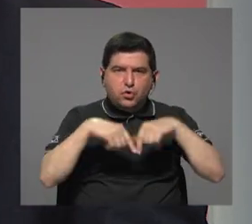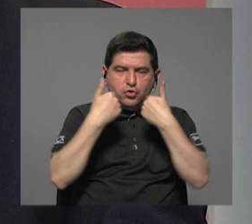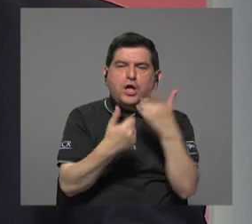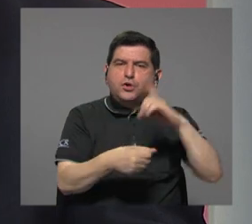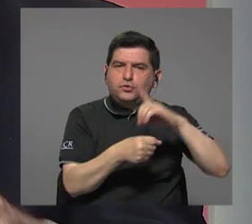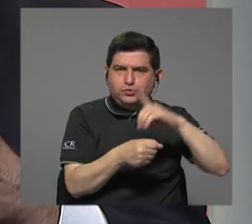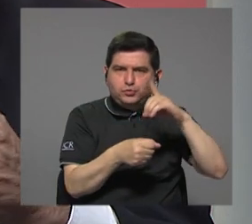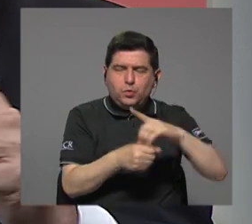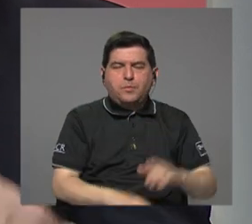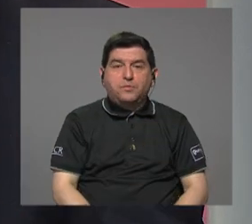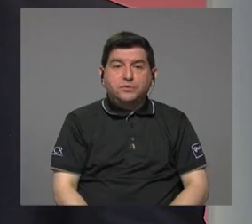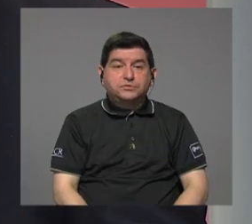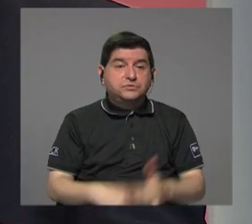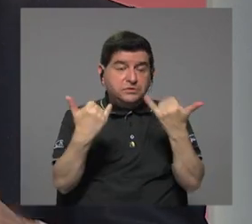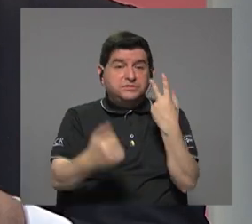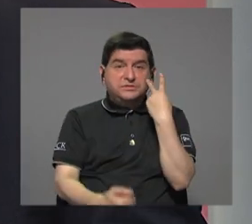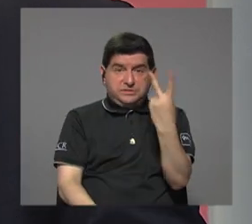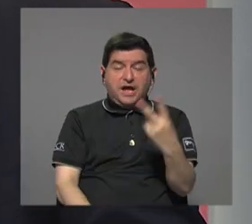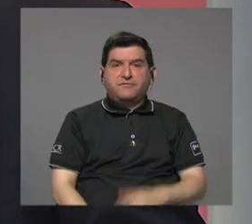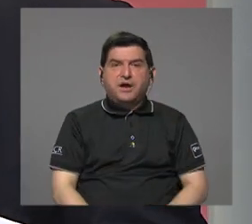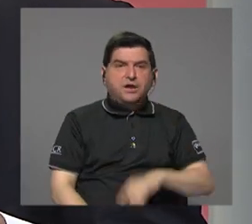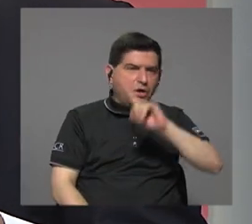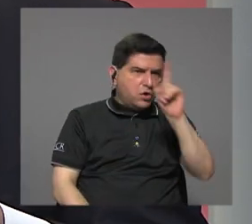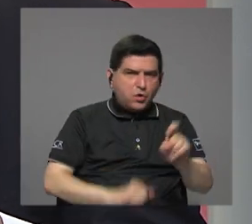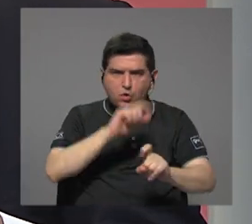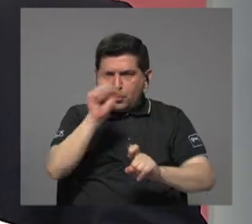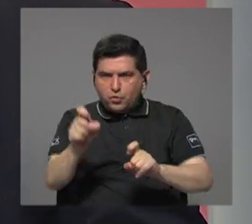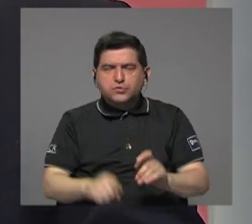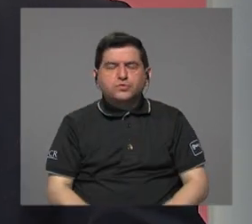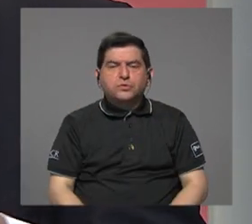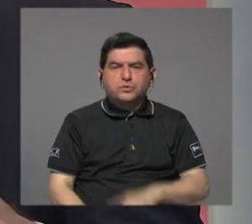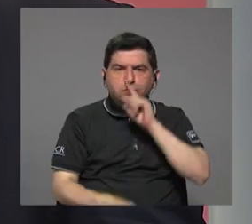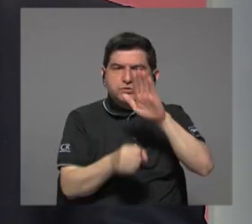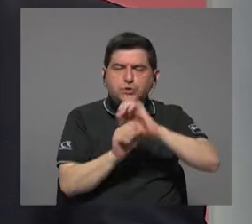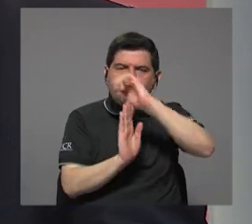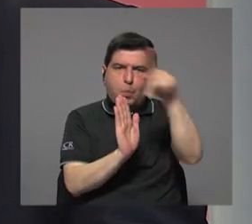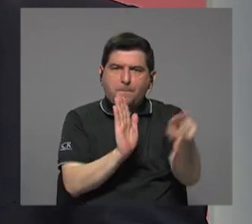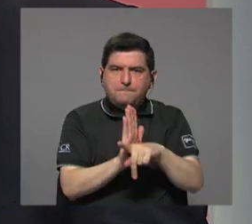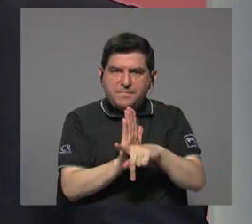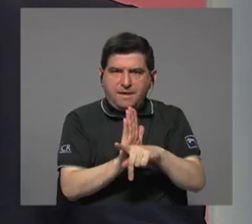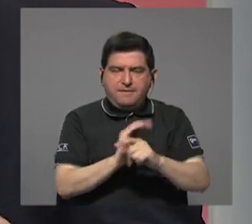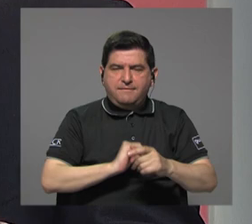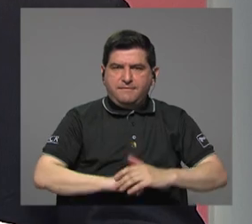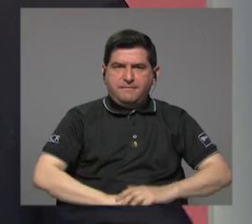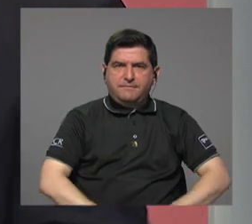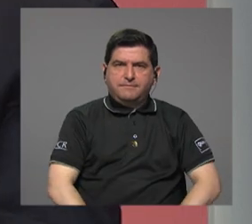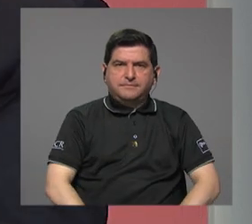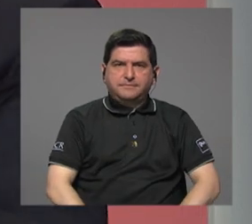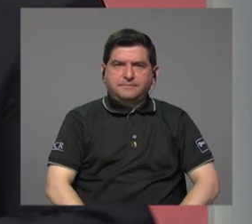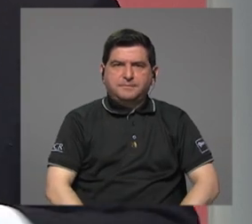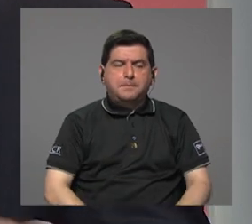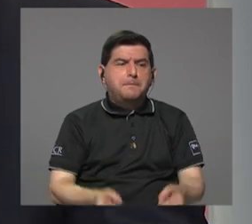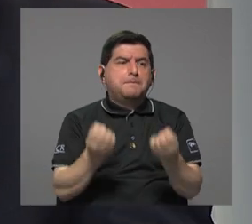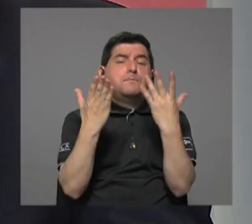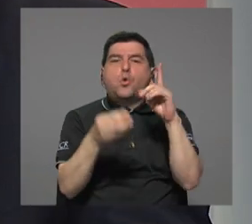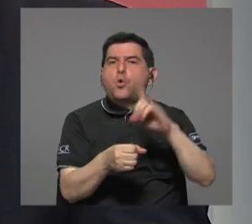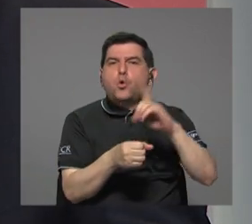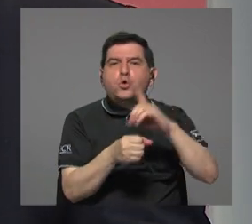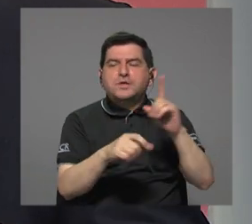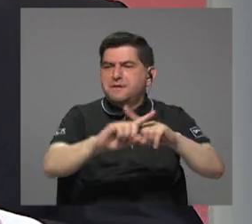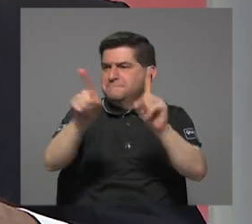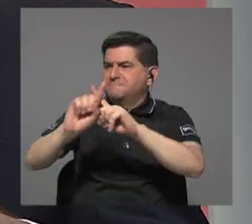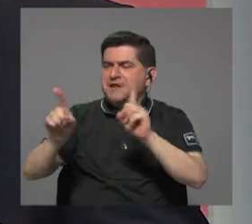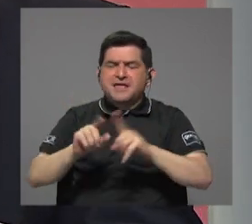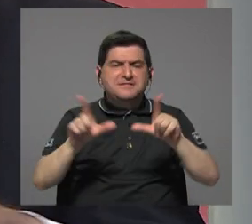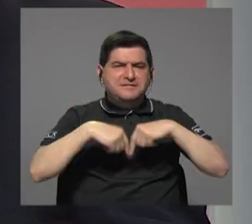lo vimos con la consulta de constitucionalidad que muchos diputados de las diferentes